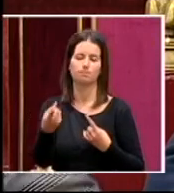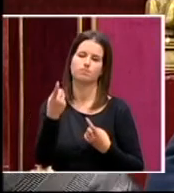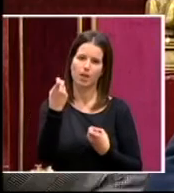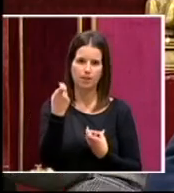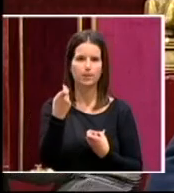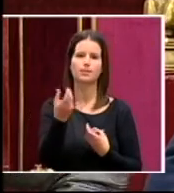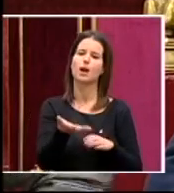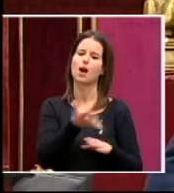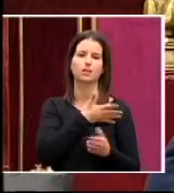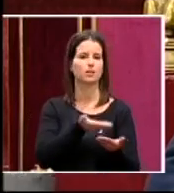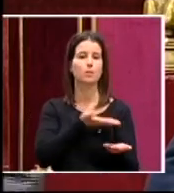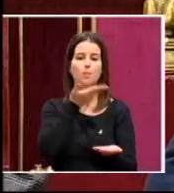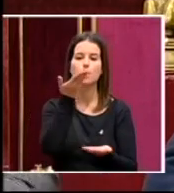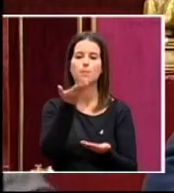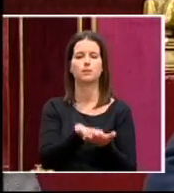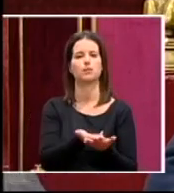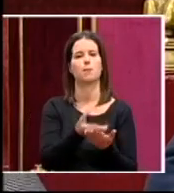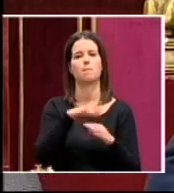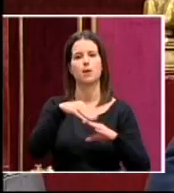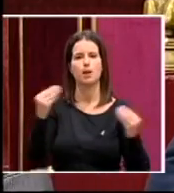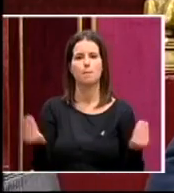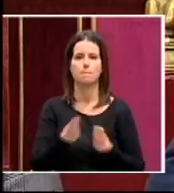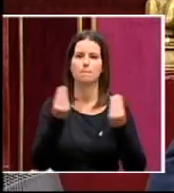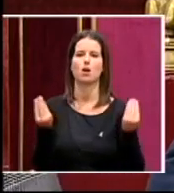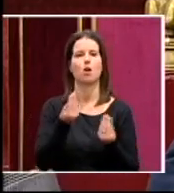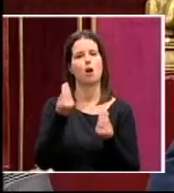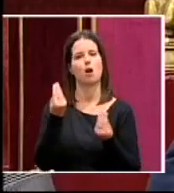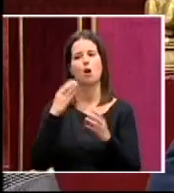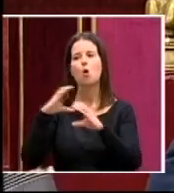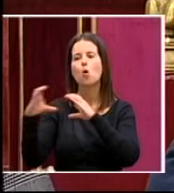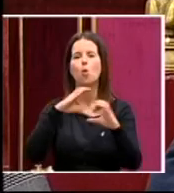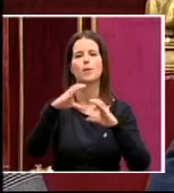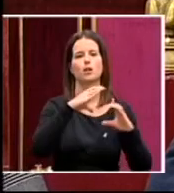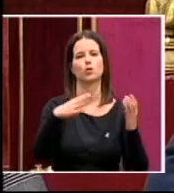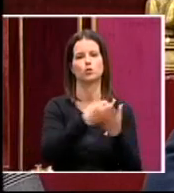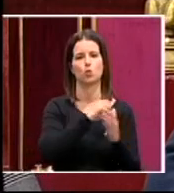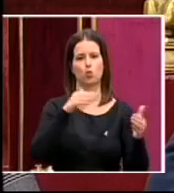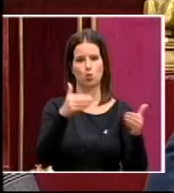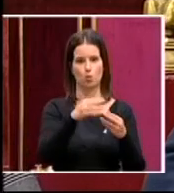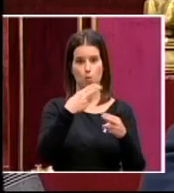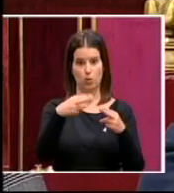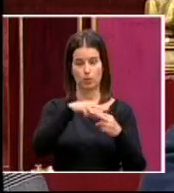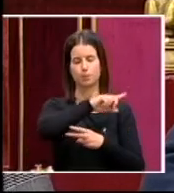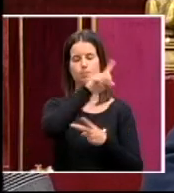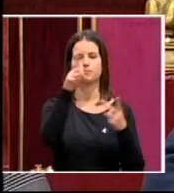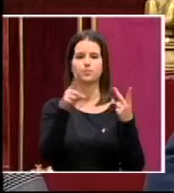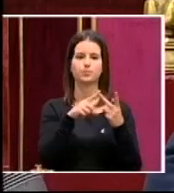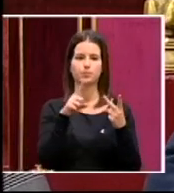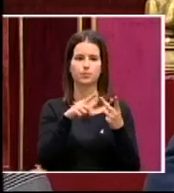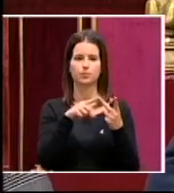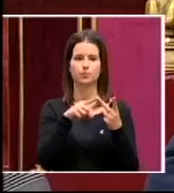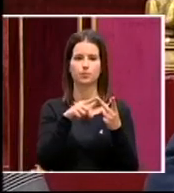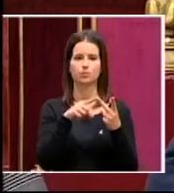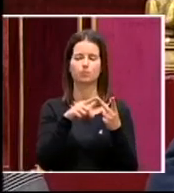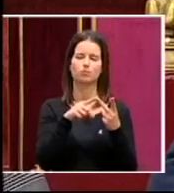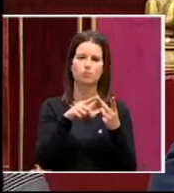necesario plantear, mejorar la comunicación entre los grupos. En segundo lugar, porque